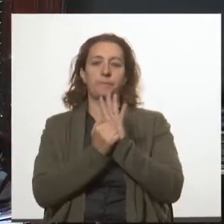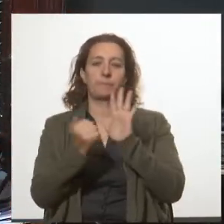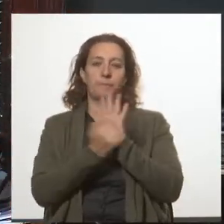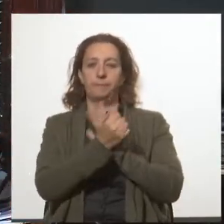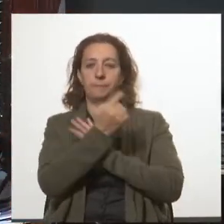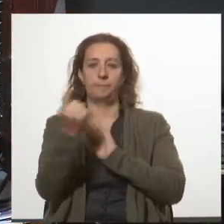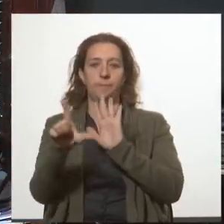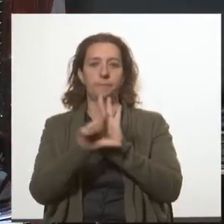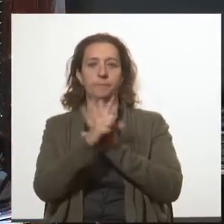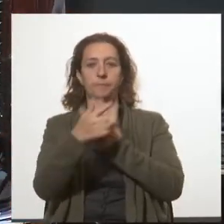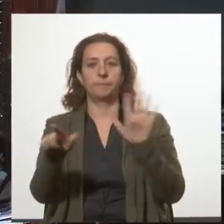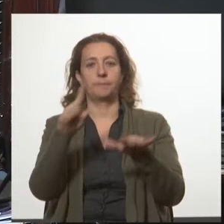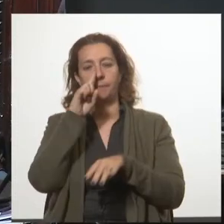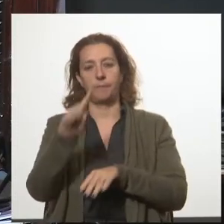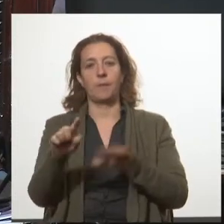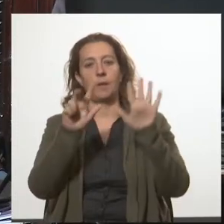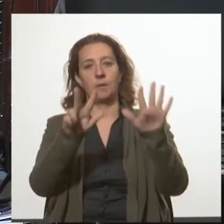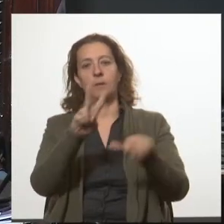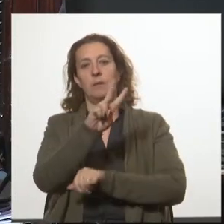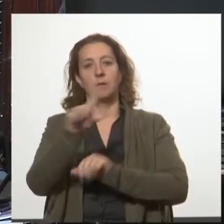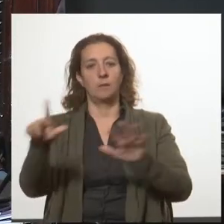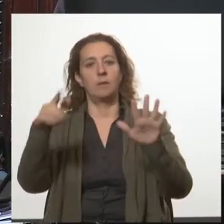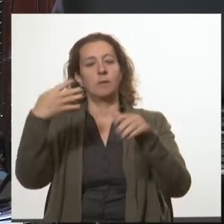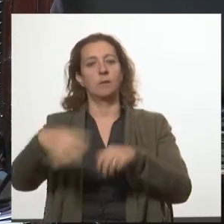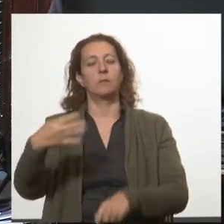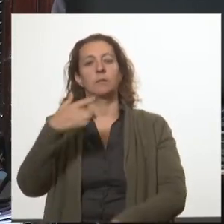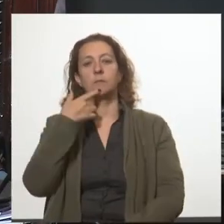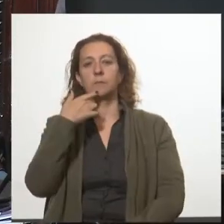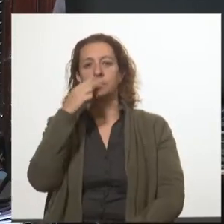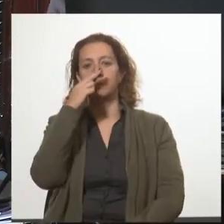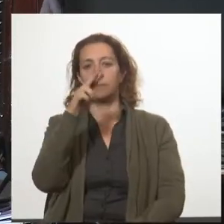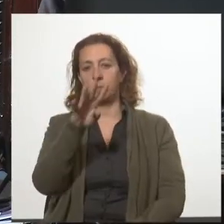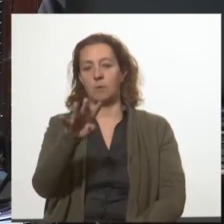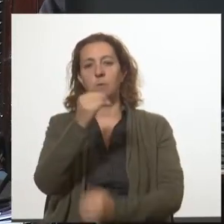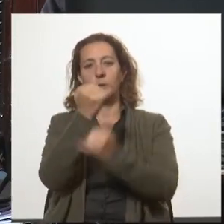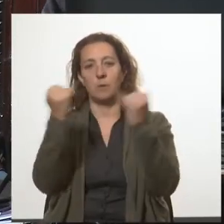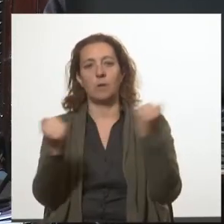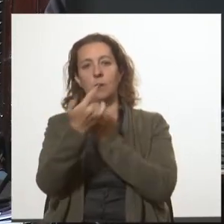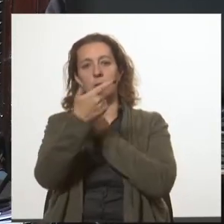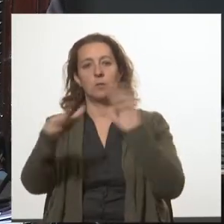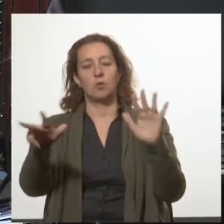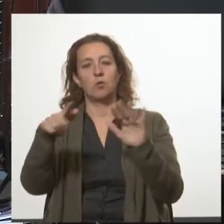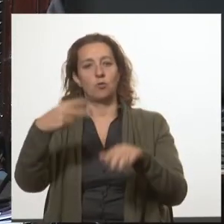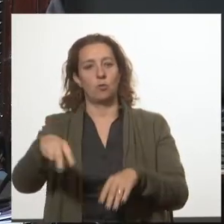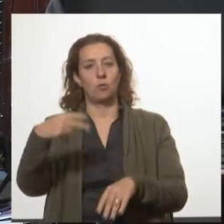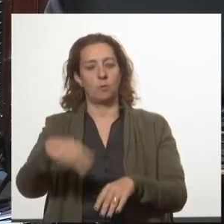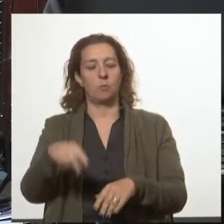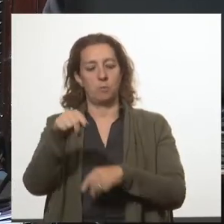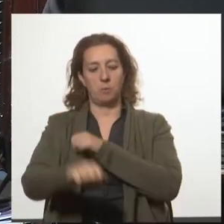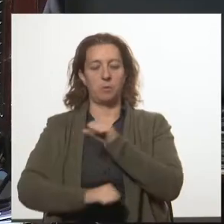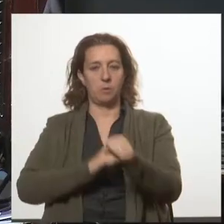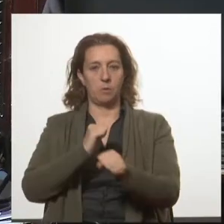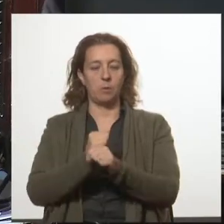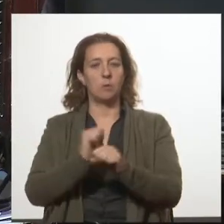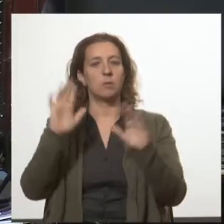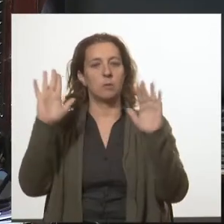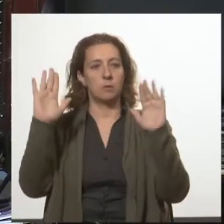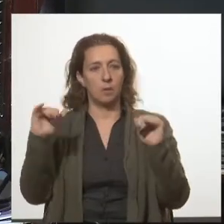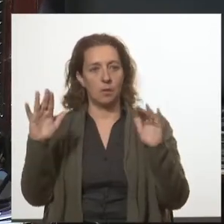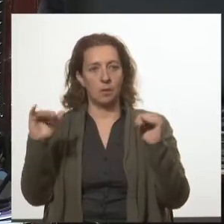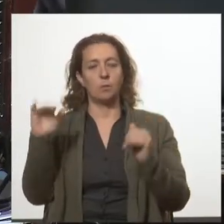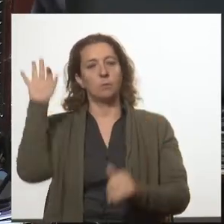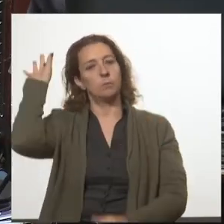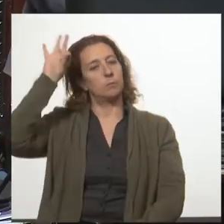de la ley número de 7.800 27 14 de septiembre 2004 por el día 18 de noviembre el corriente año 7 particulares a los te muy atentamente